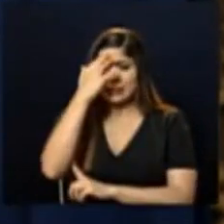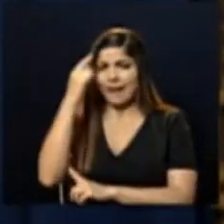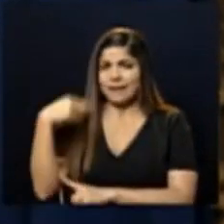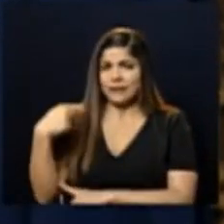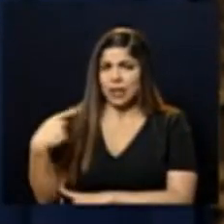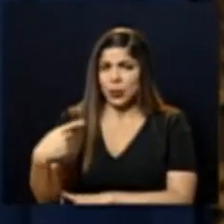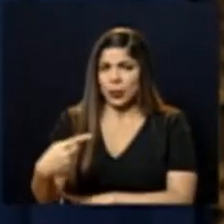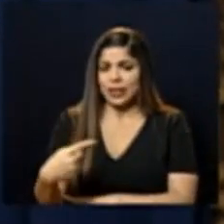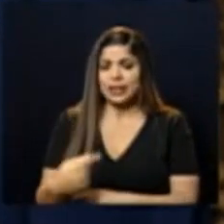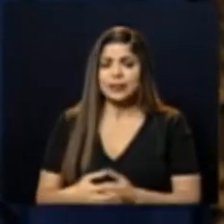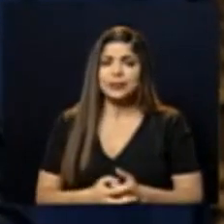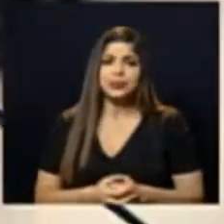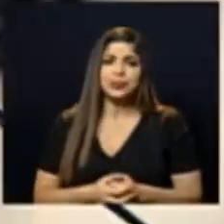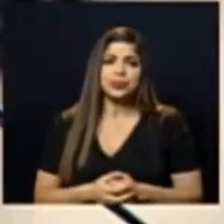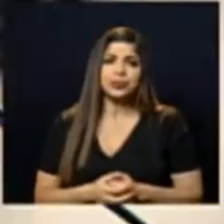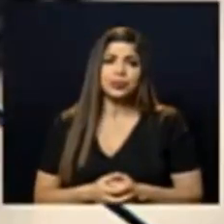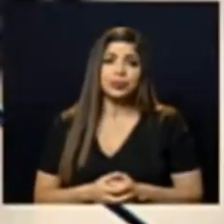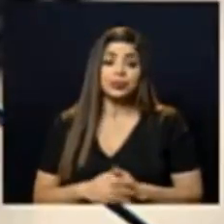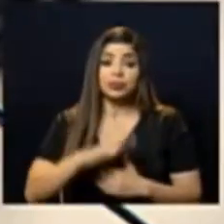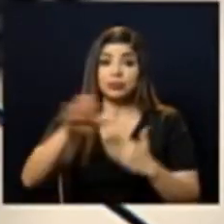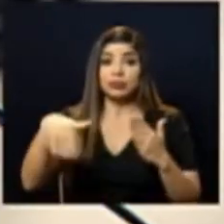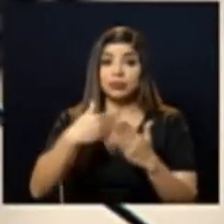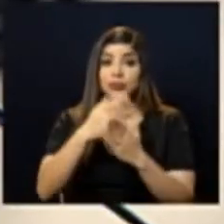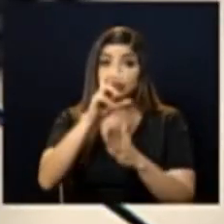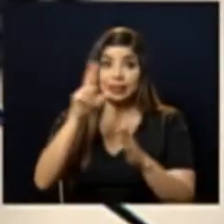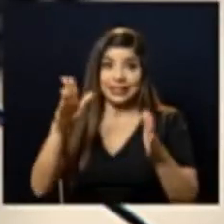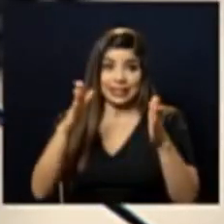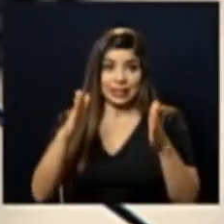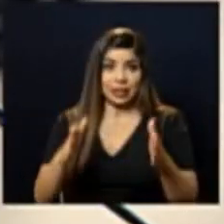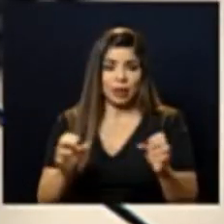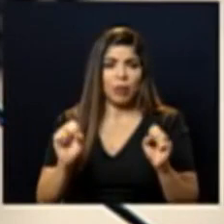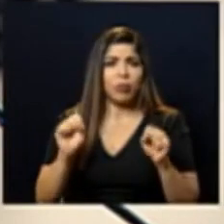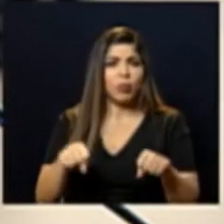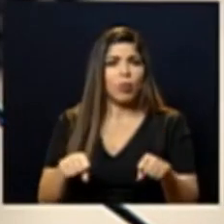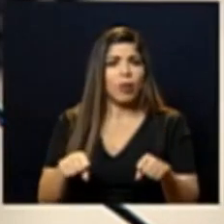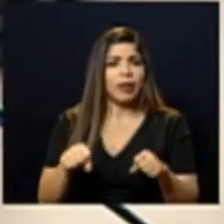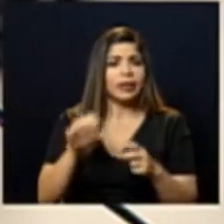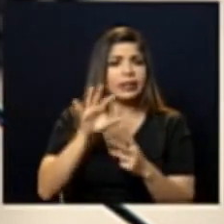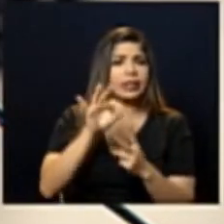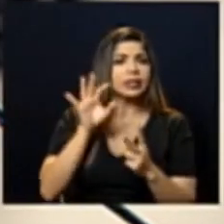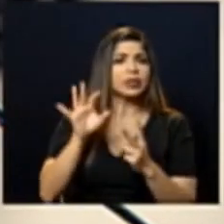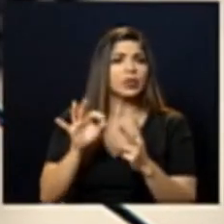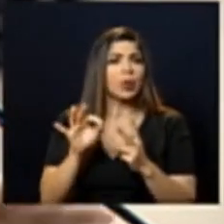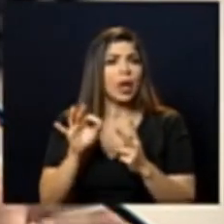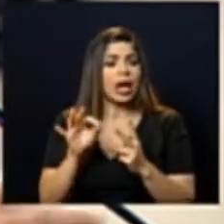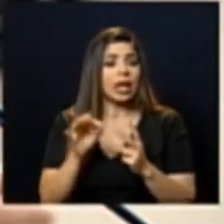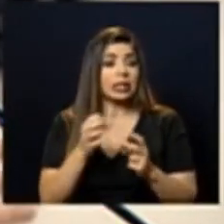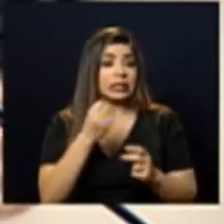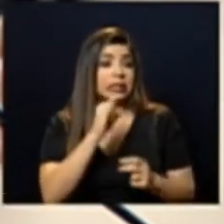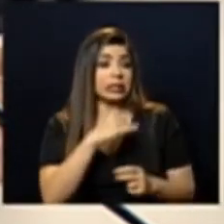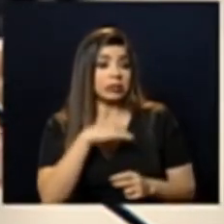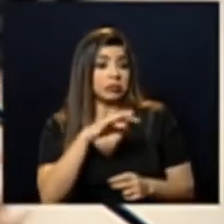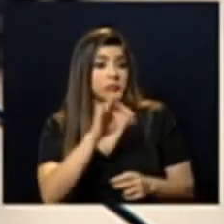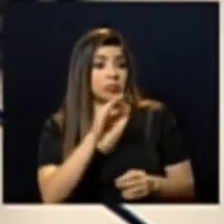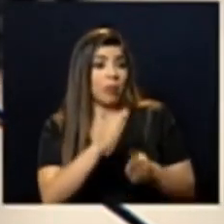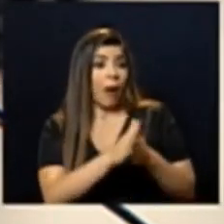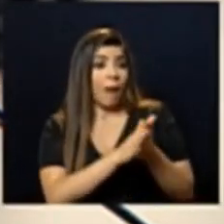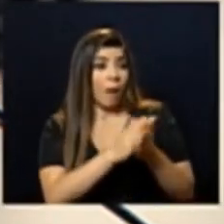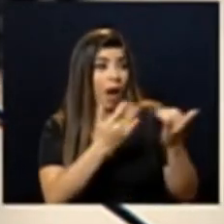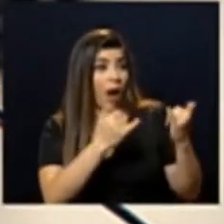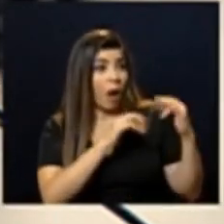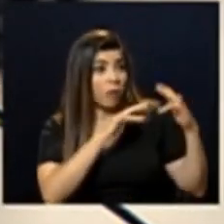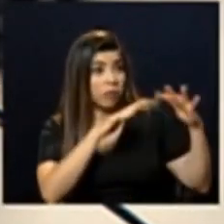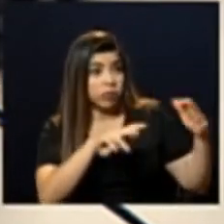constante. Las y los costarricenses podemos escoger entre aprovechar esta ola